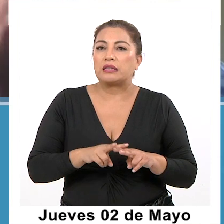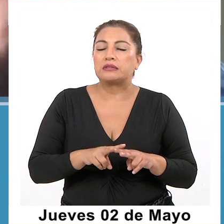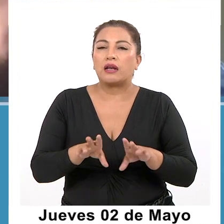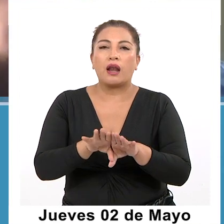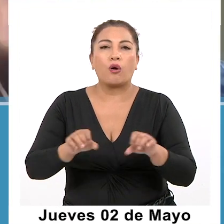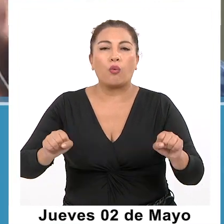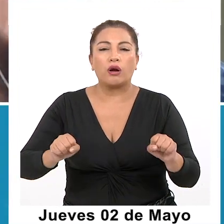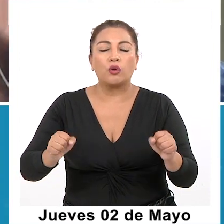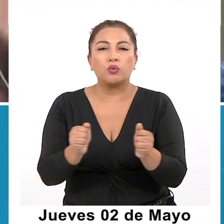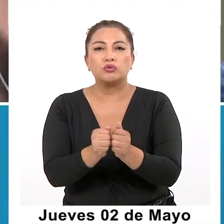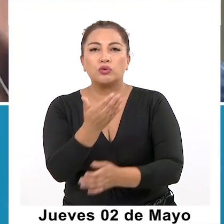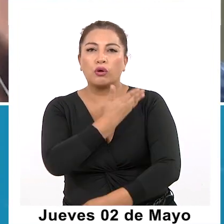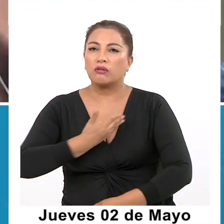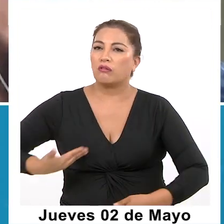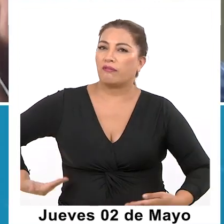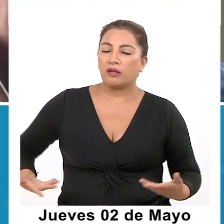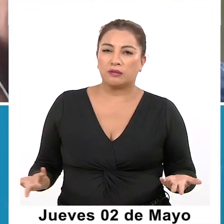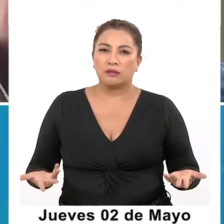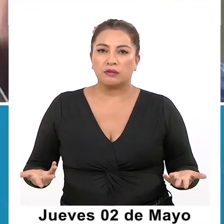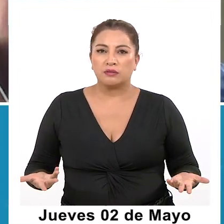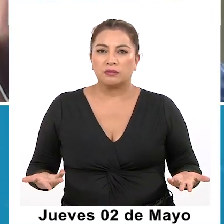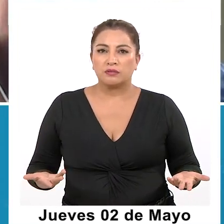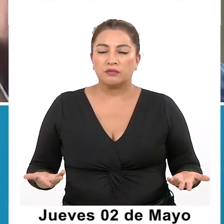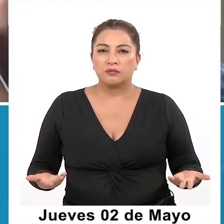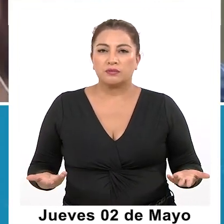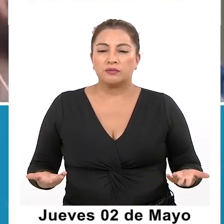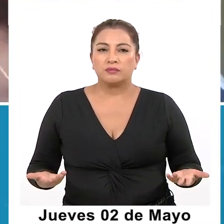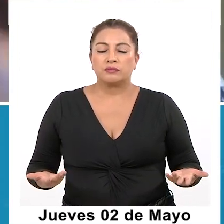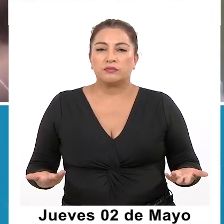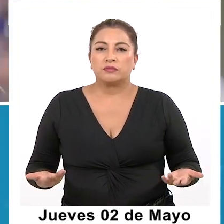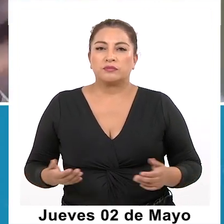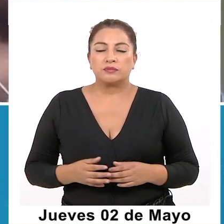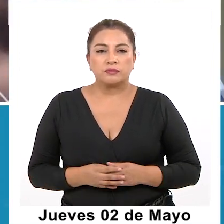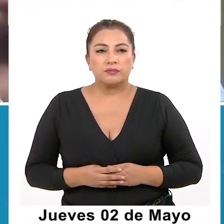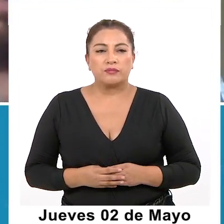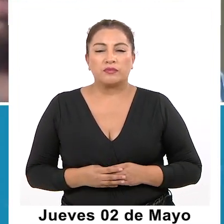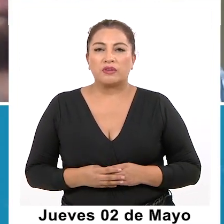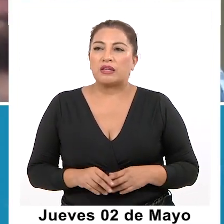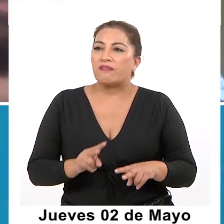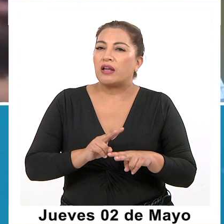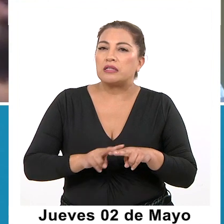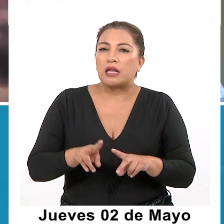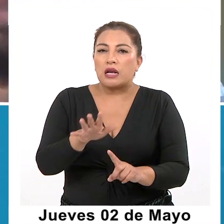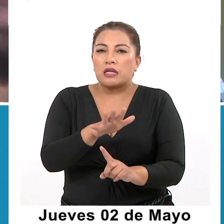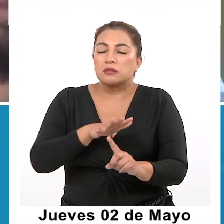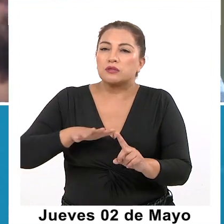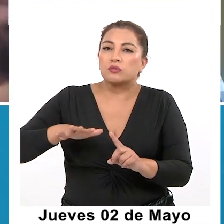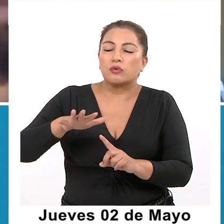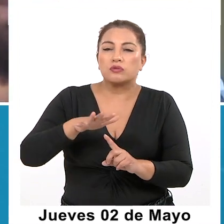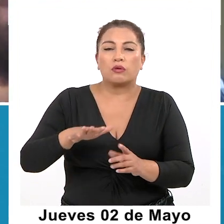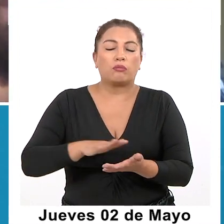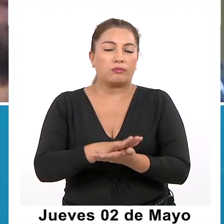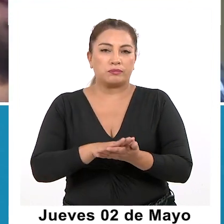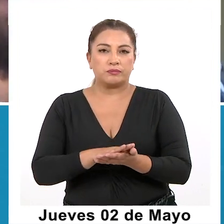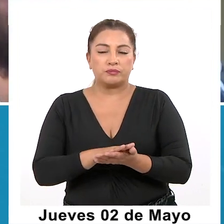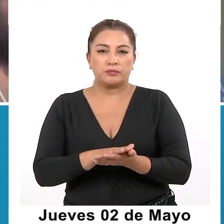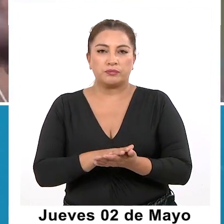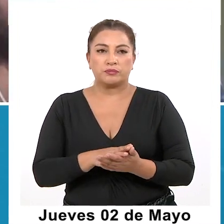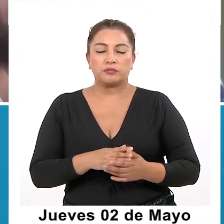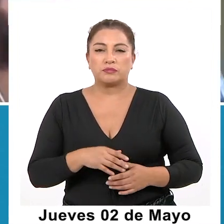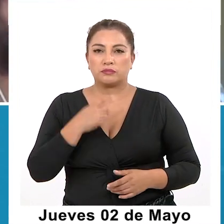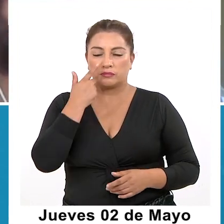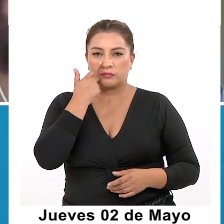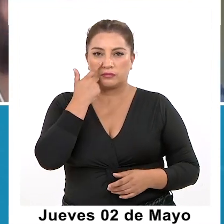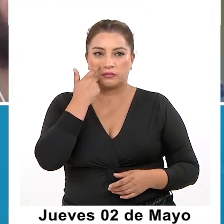gobierno Cómo cómo está pasando esa situación en este rato ya que estamos justo